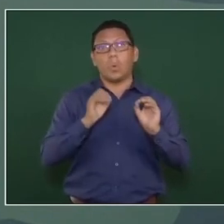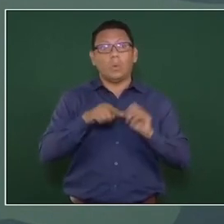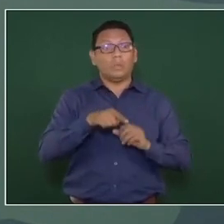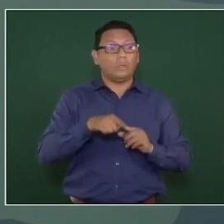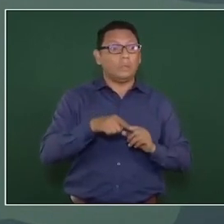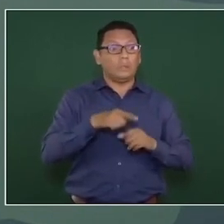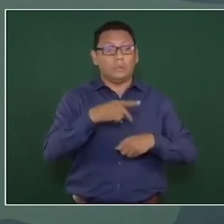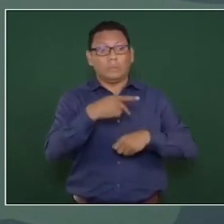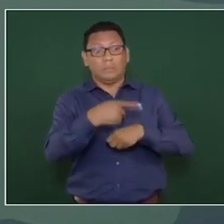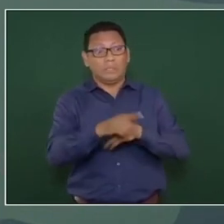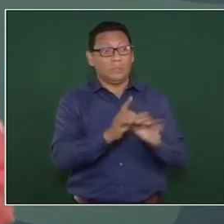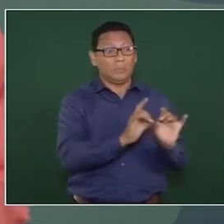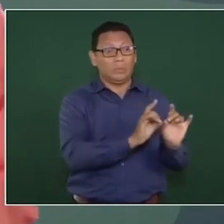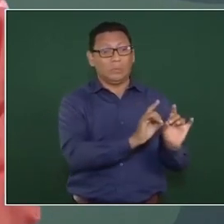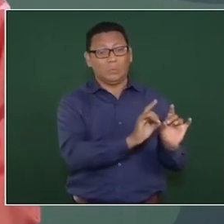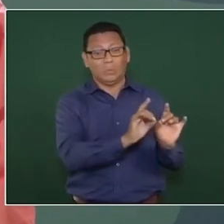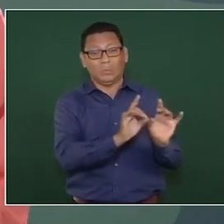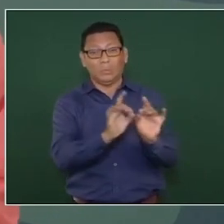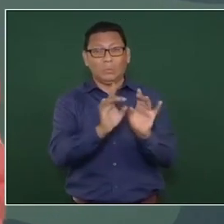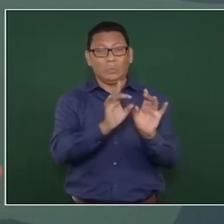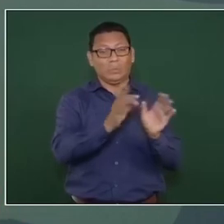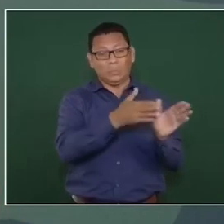corren peligro,